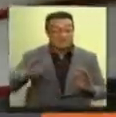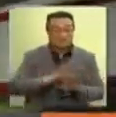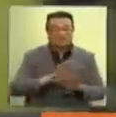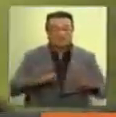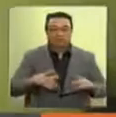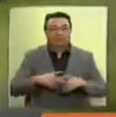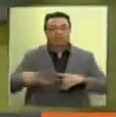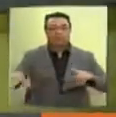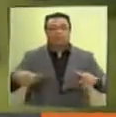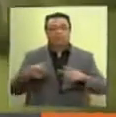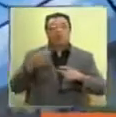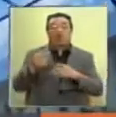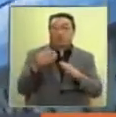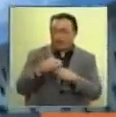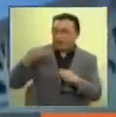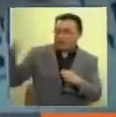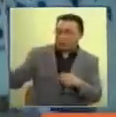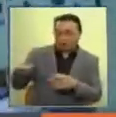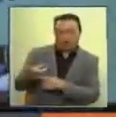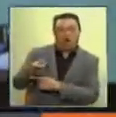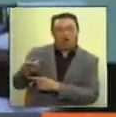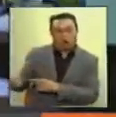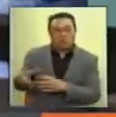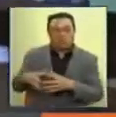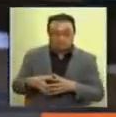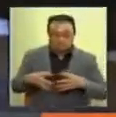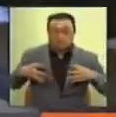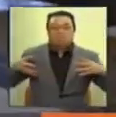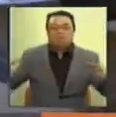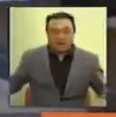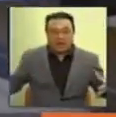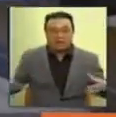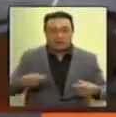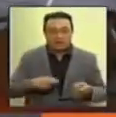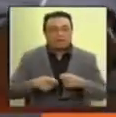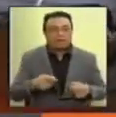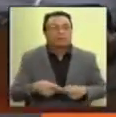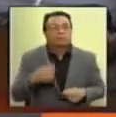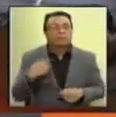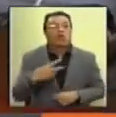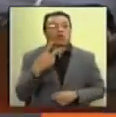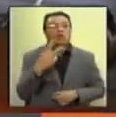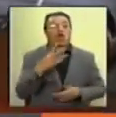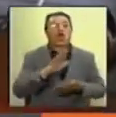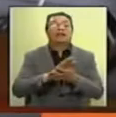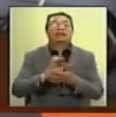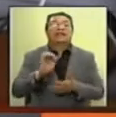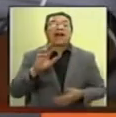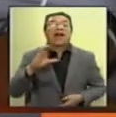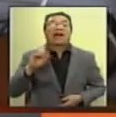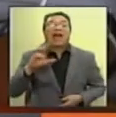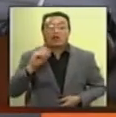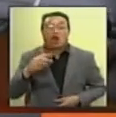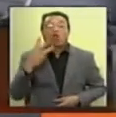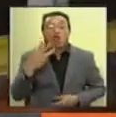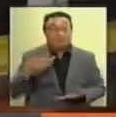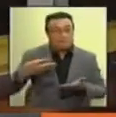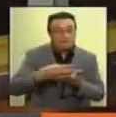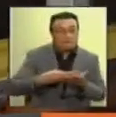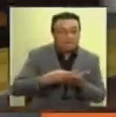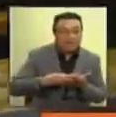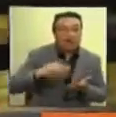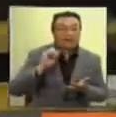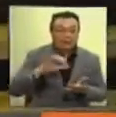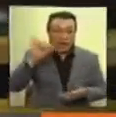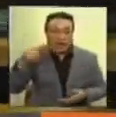crecido, sino que compraron la del vecino para hacer más grande la sanguchería. Salen dos chacareros normales, los dos con mayonesa y